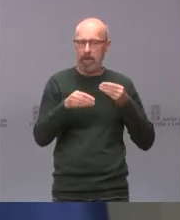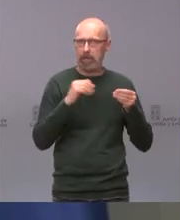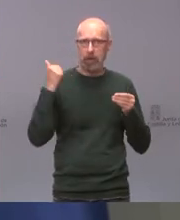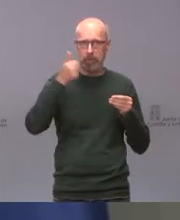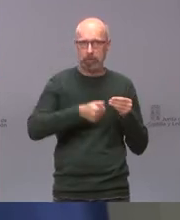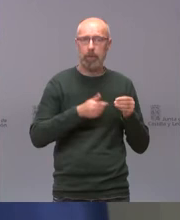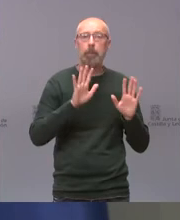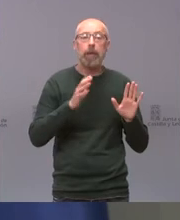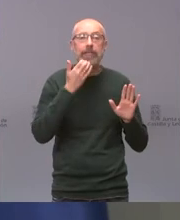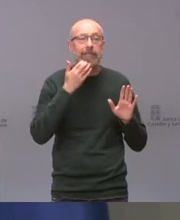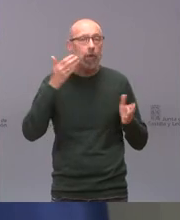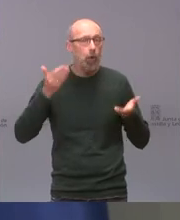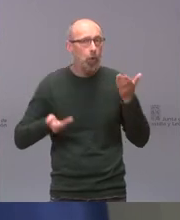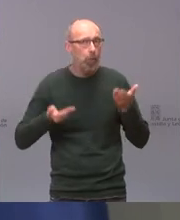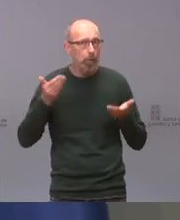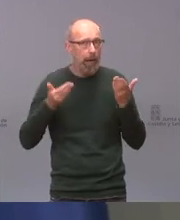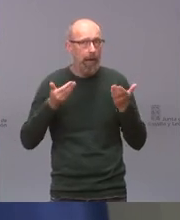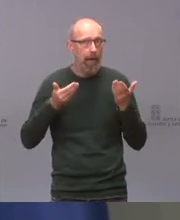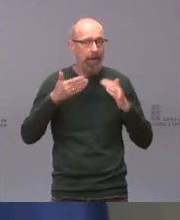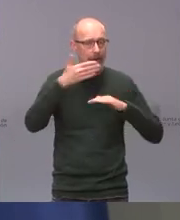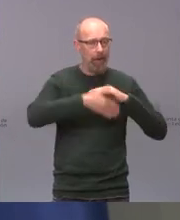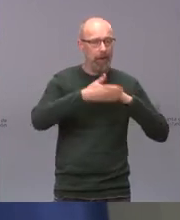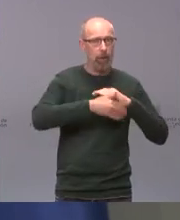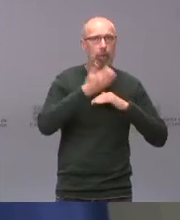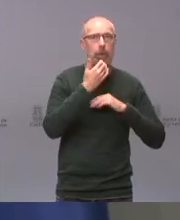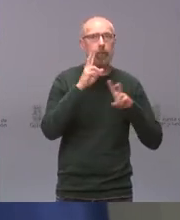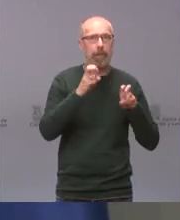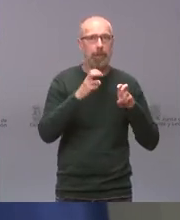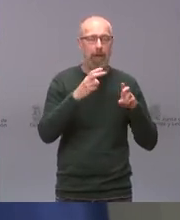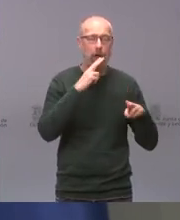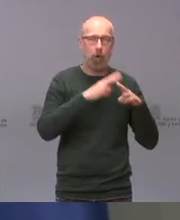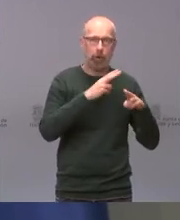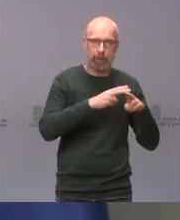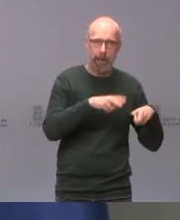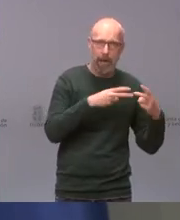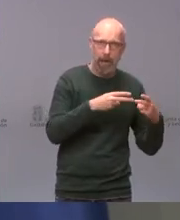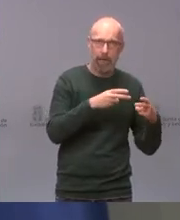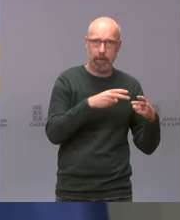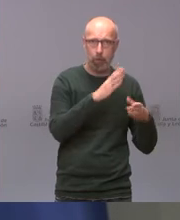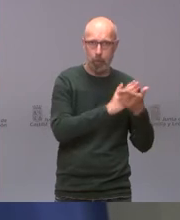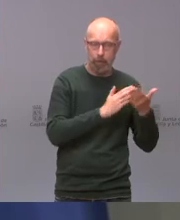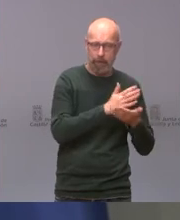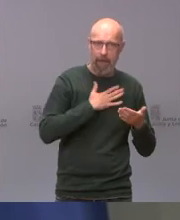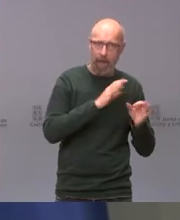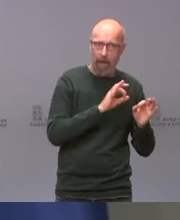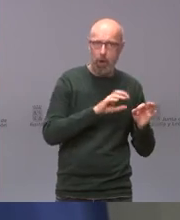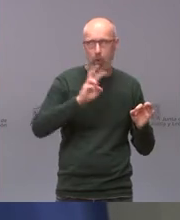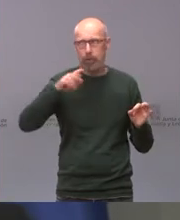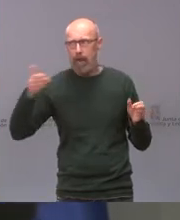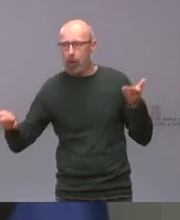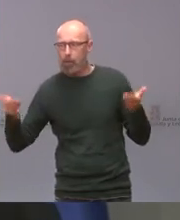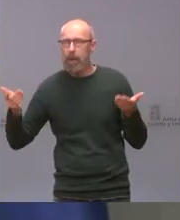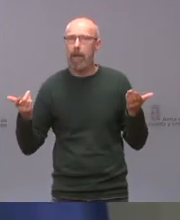compare objetivamente las restricciones en hostelería en esta comunidad y en otras en relación con la incidencia, pues podría comprobarlo. Pero